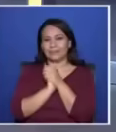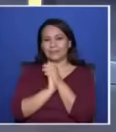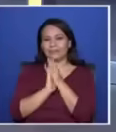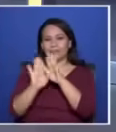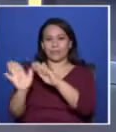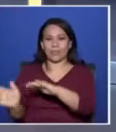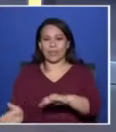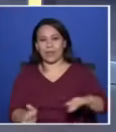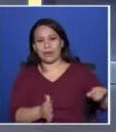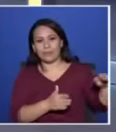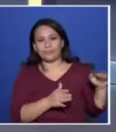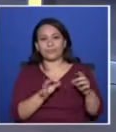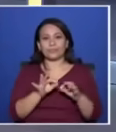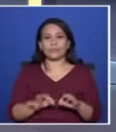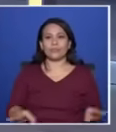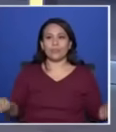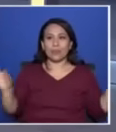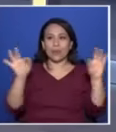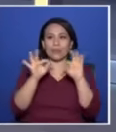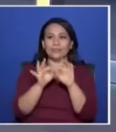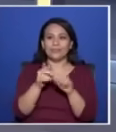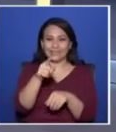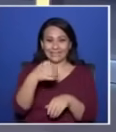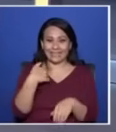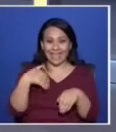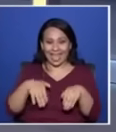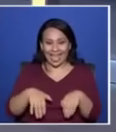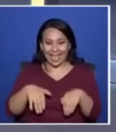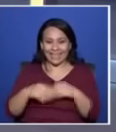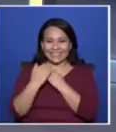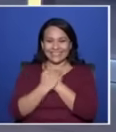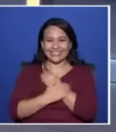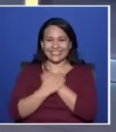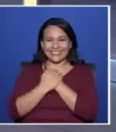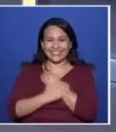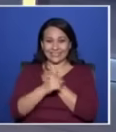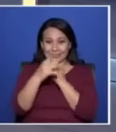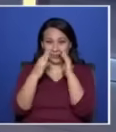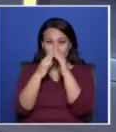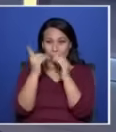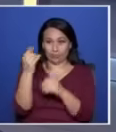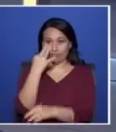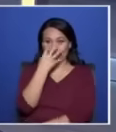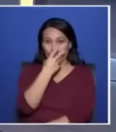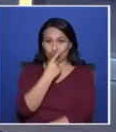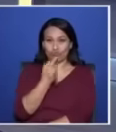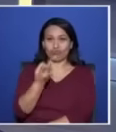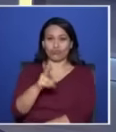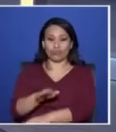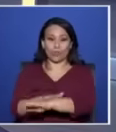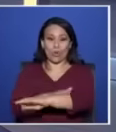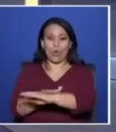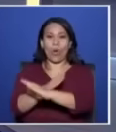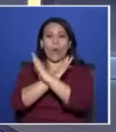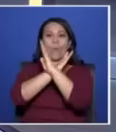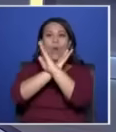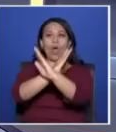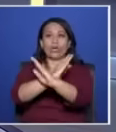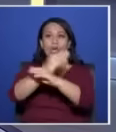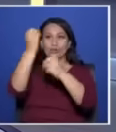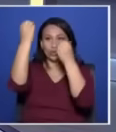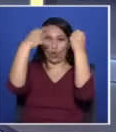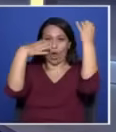Pasamos a temas de importancia para quienes tienen mascotas en casa, porque ¿sabía usted que ellas también deben utilizar bloqueador solar